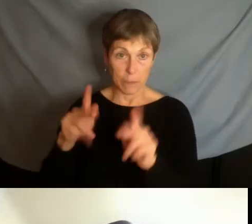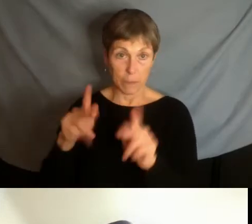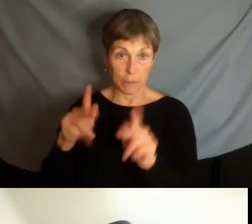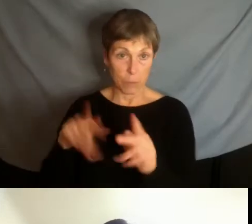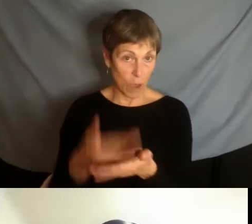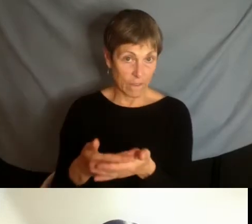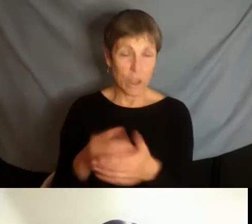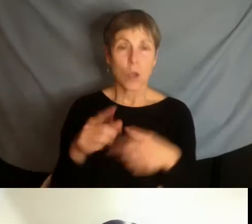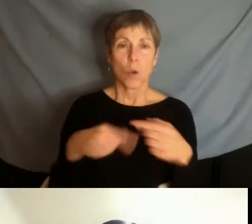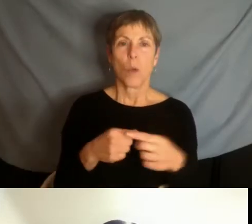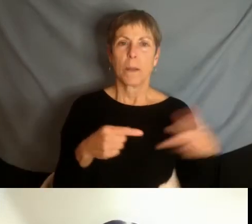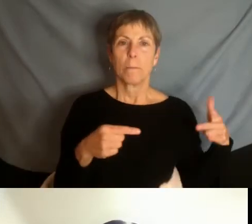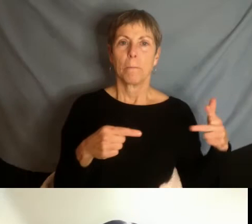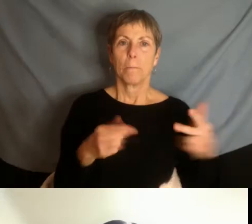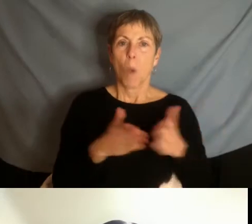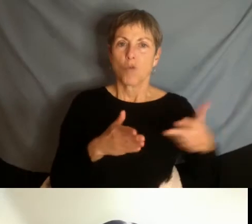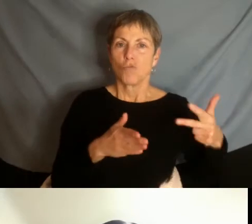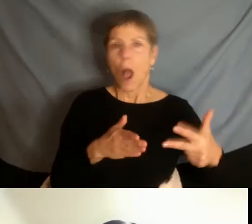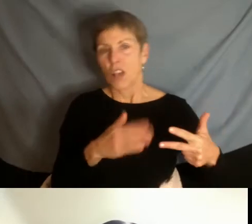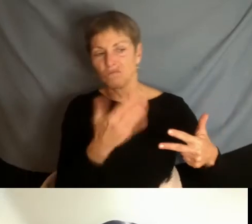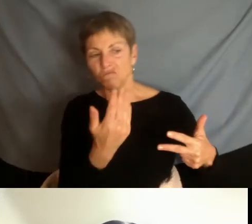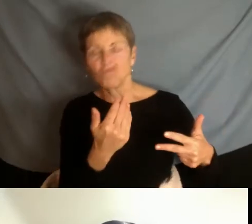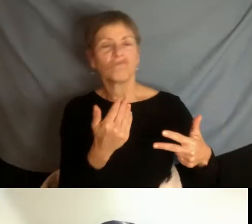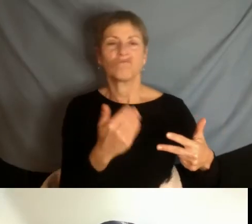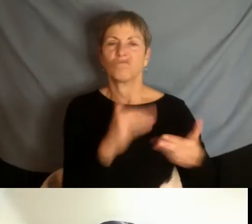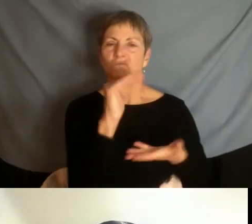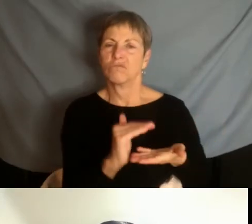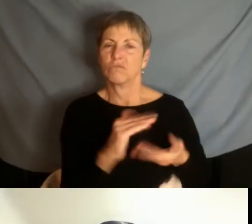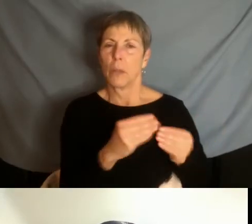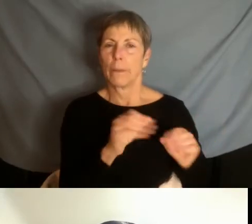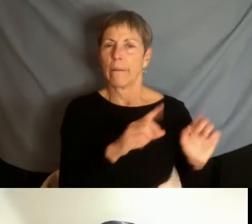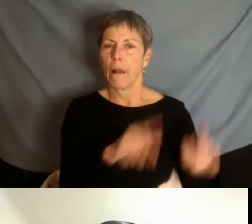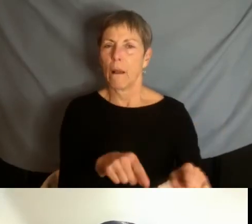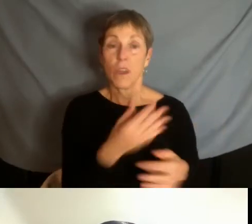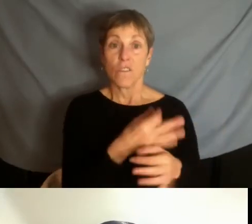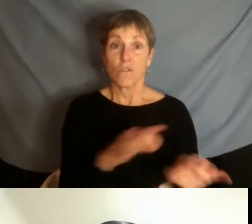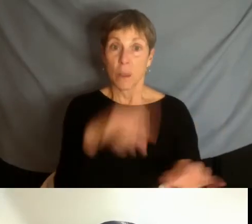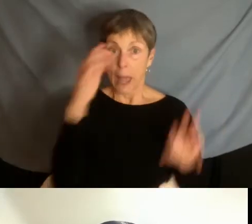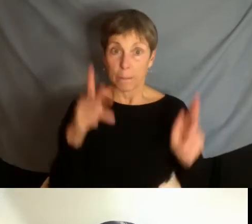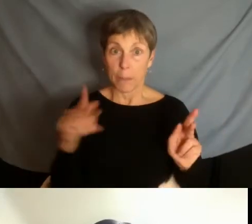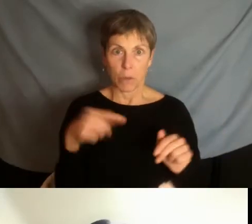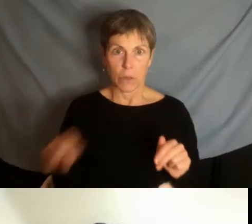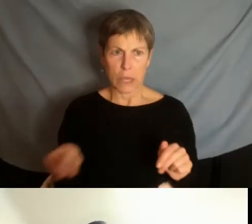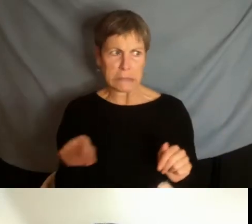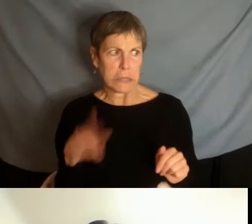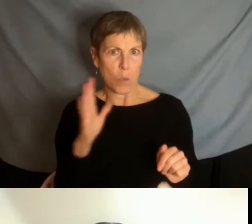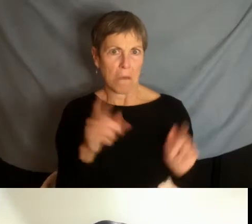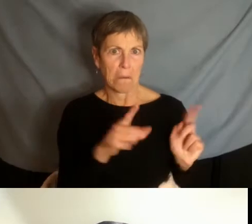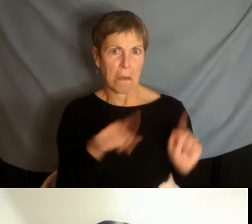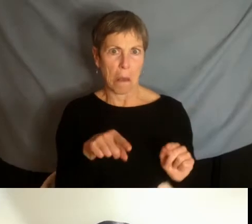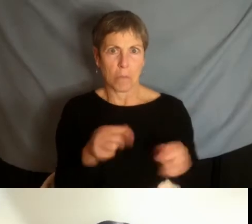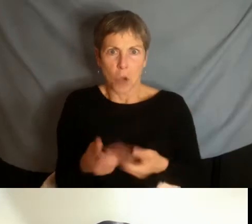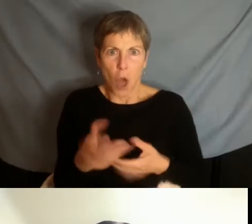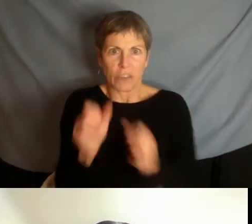la llegada de negros libres en los puertos, con la idea de que los negros libres podrían